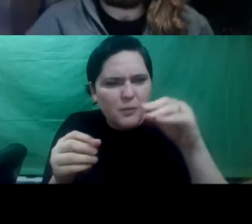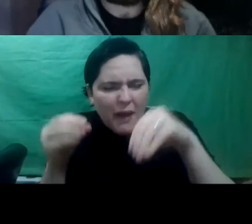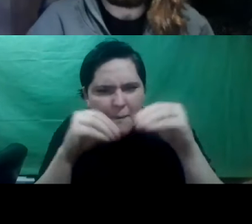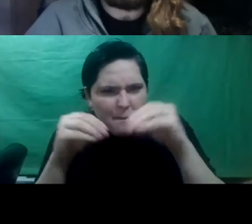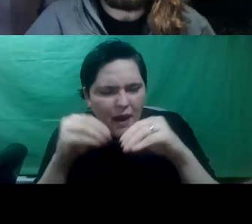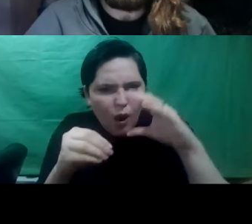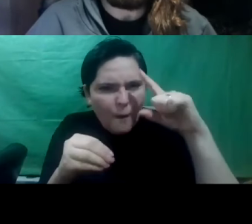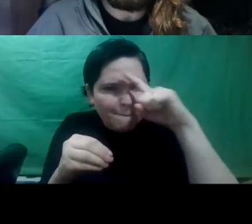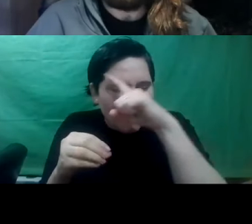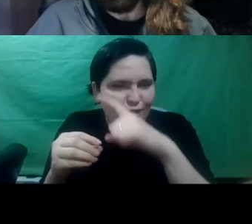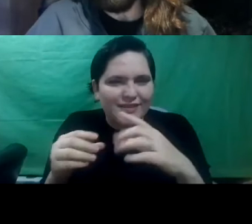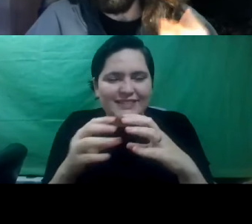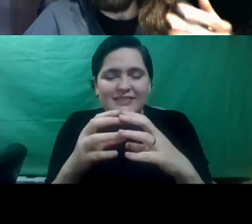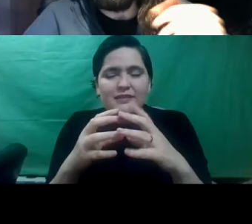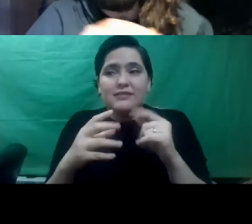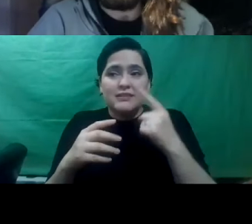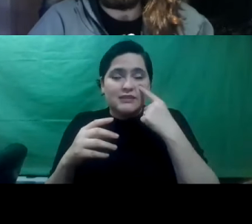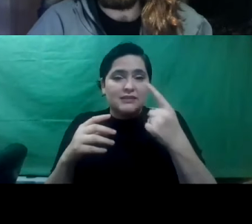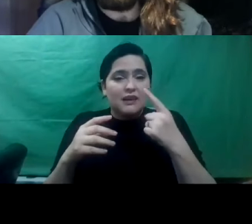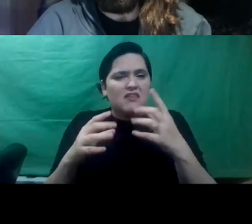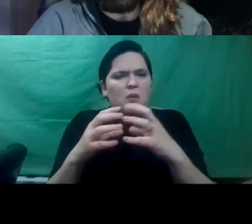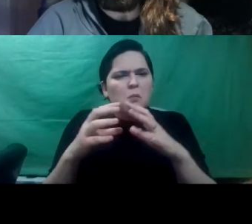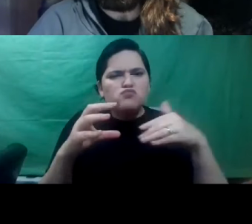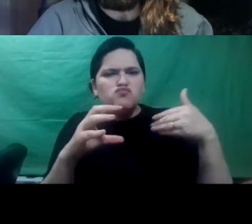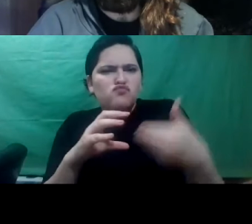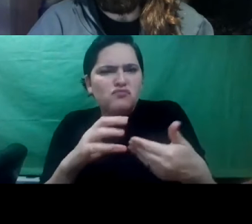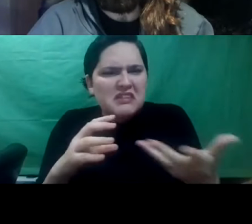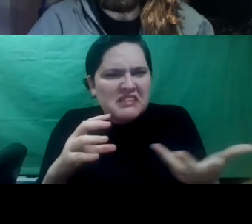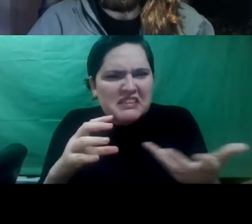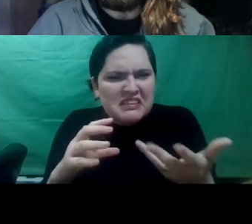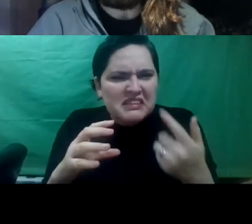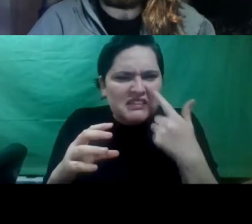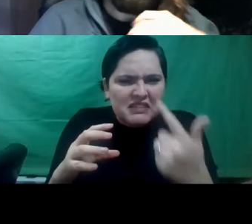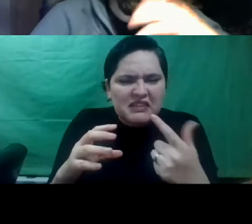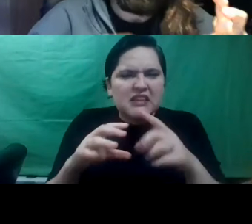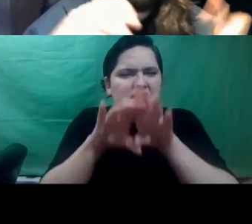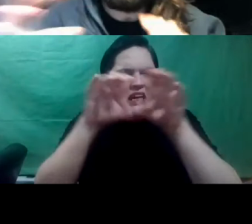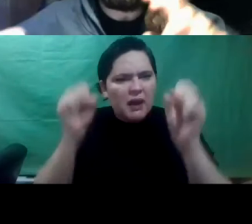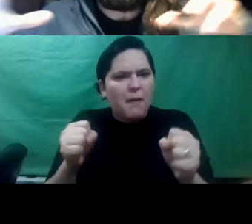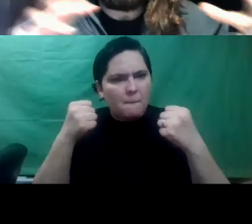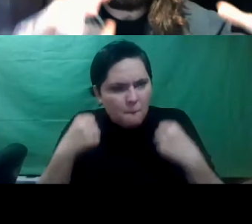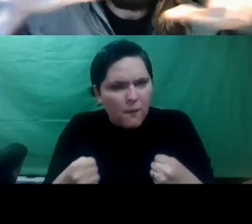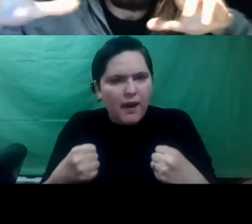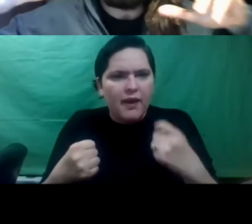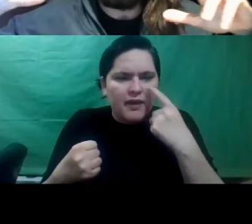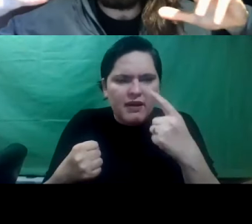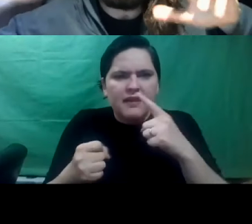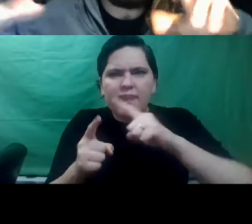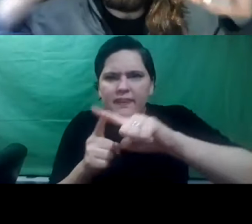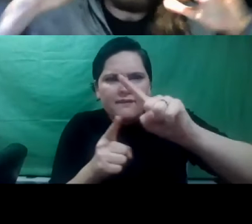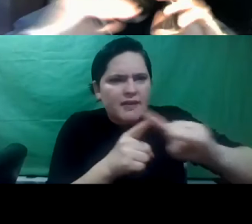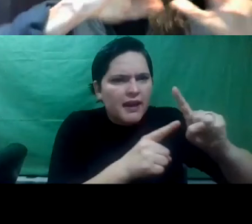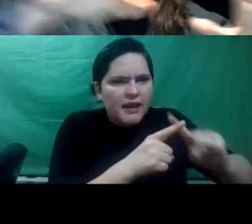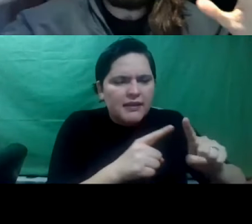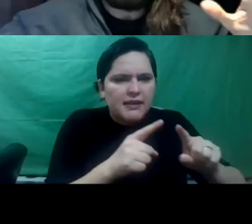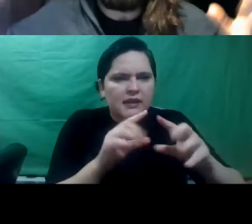líneas tan claras de causalidad. Existe metaestabilidad, que quiere decir que el sistema es capaz de habitar en distintos estados de forma